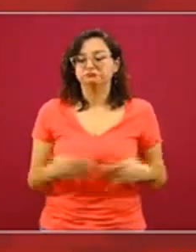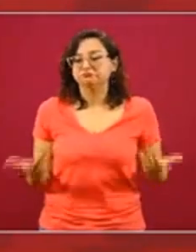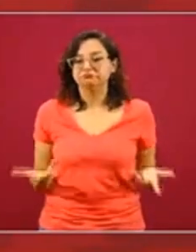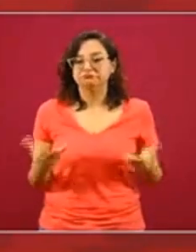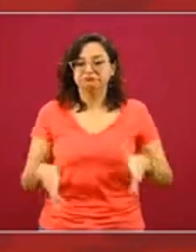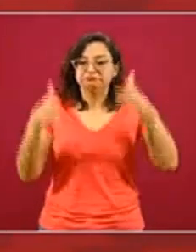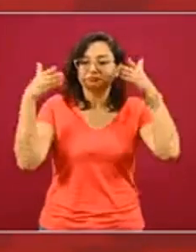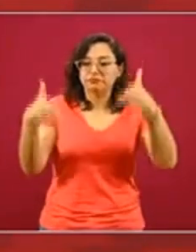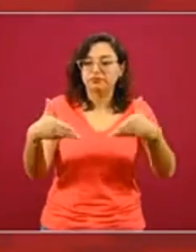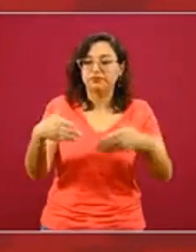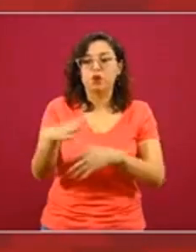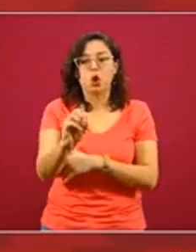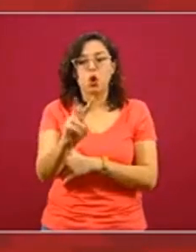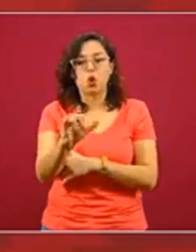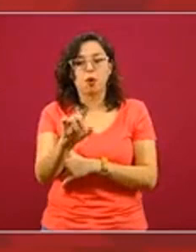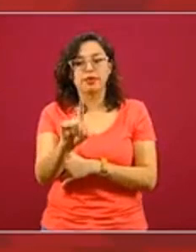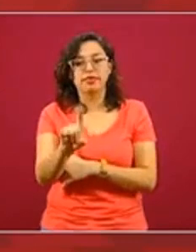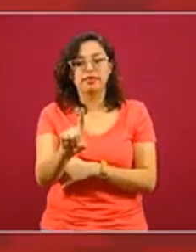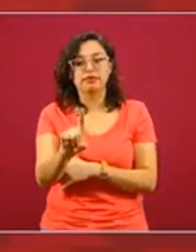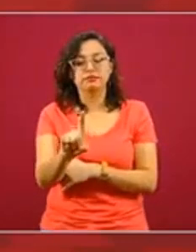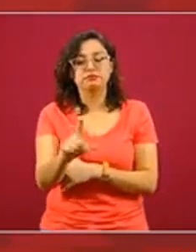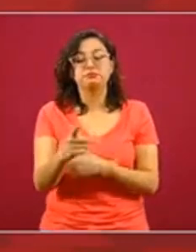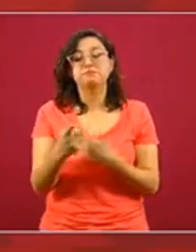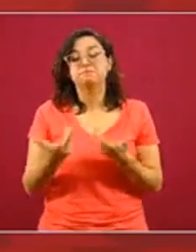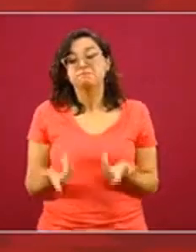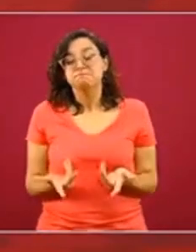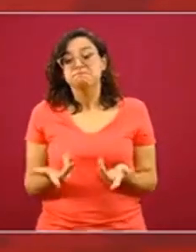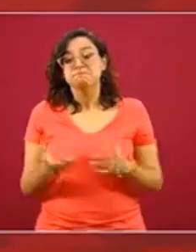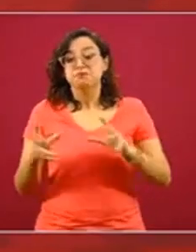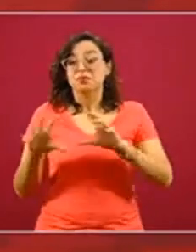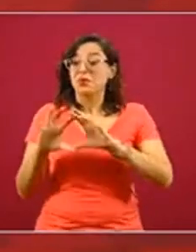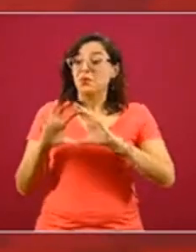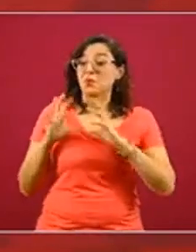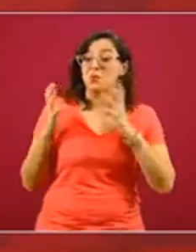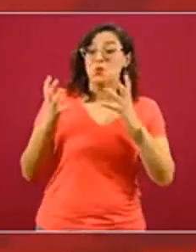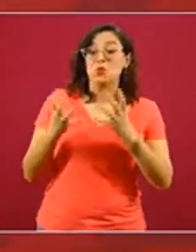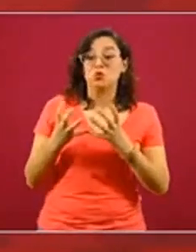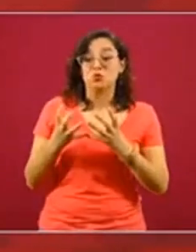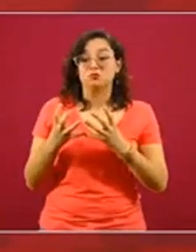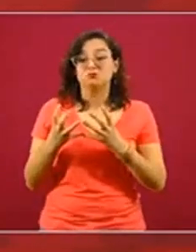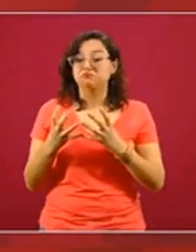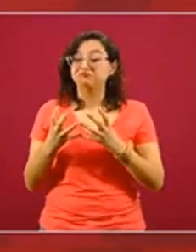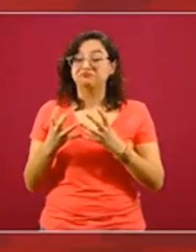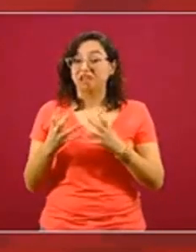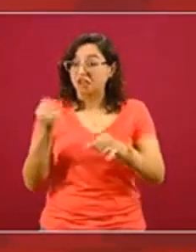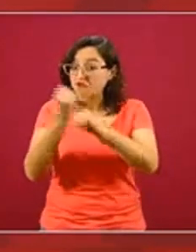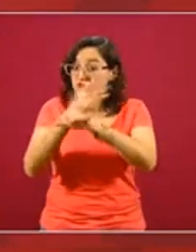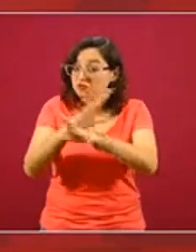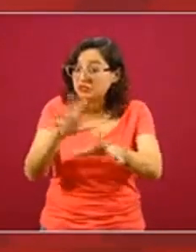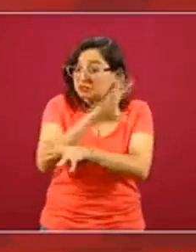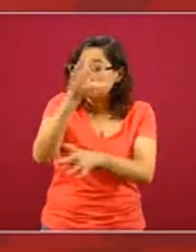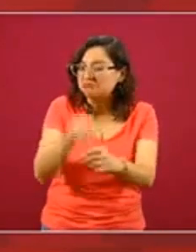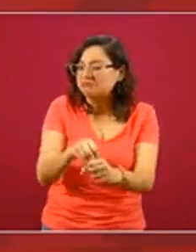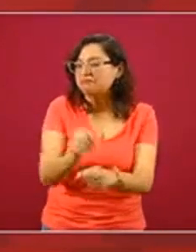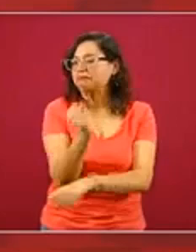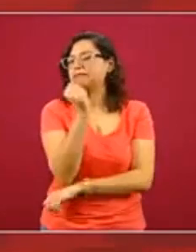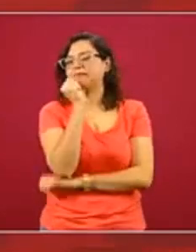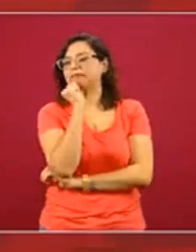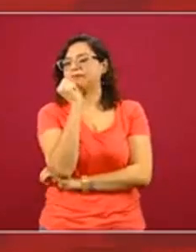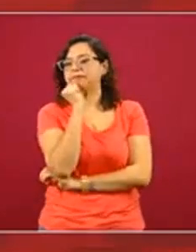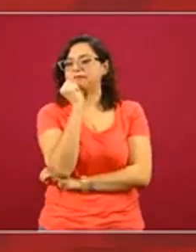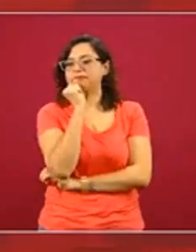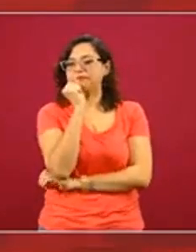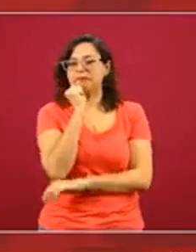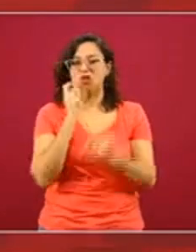COVID, aún tenemos en el mundo entero importante incertidumbre sobre la